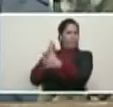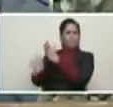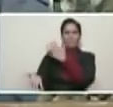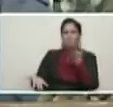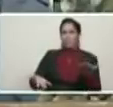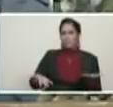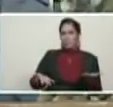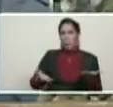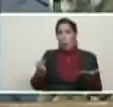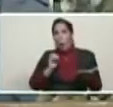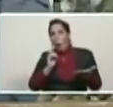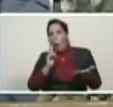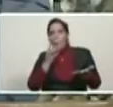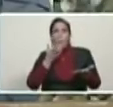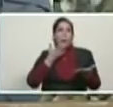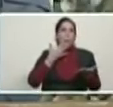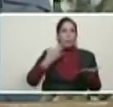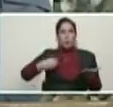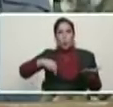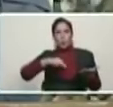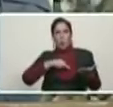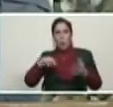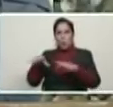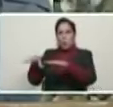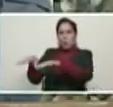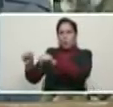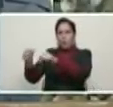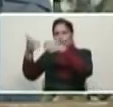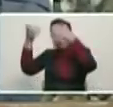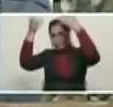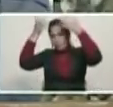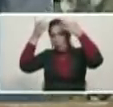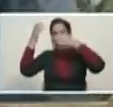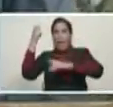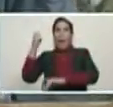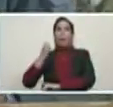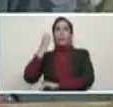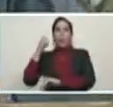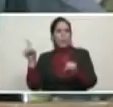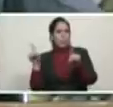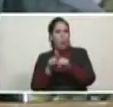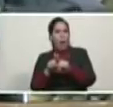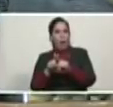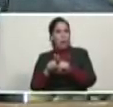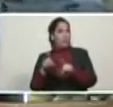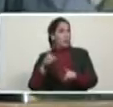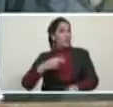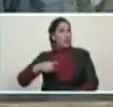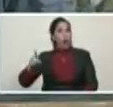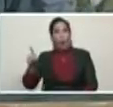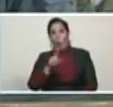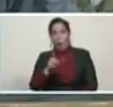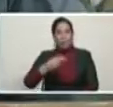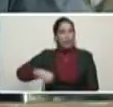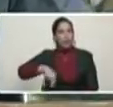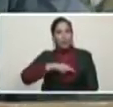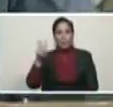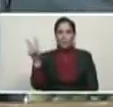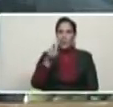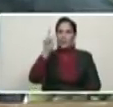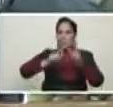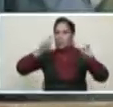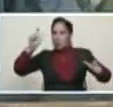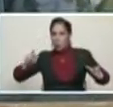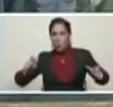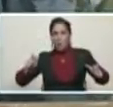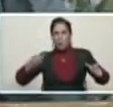¿O podemos declararnos monárquicos, europeístas? No, los venezolanos somos, por razón